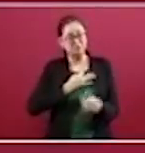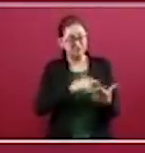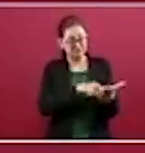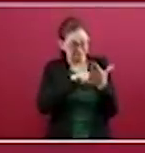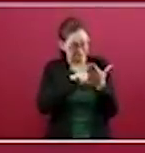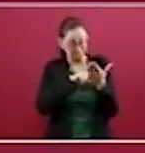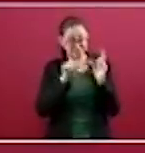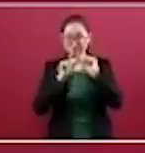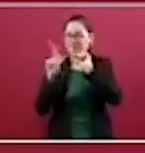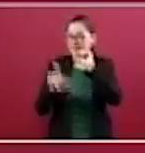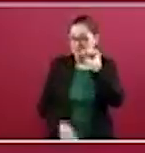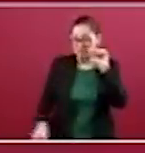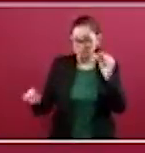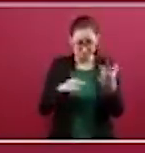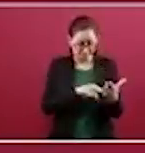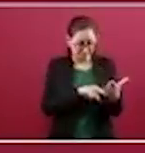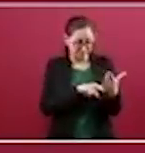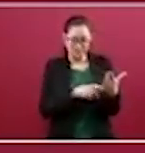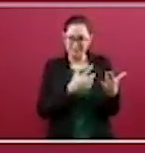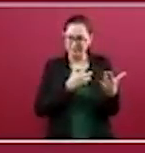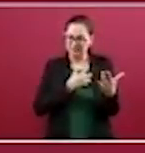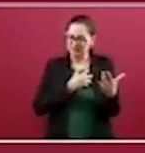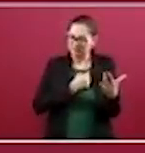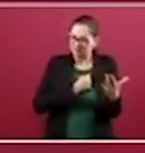nivel nacional y duele mucho.